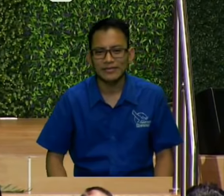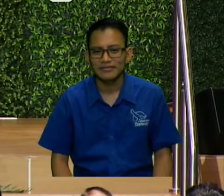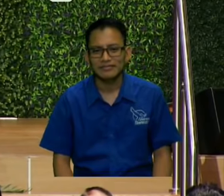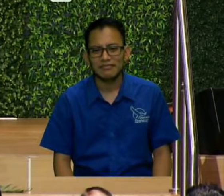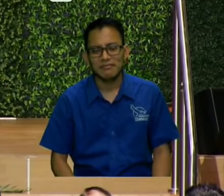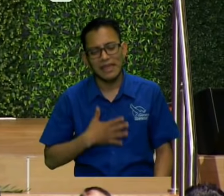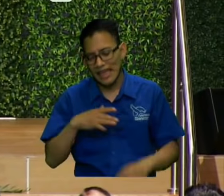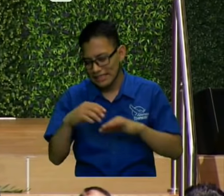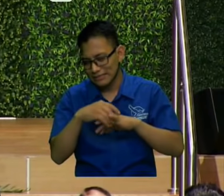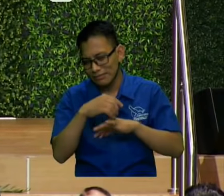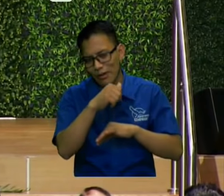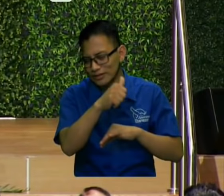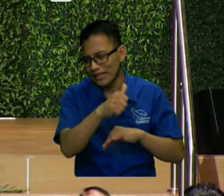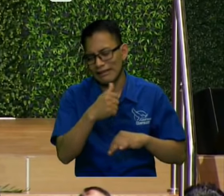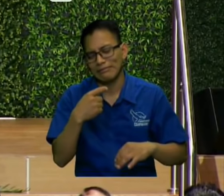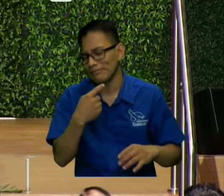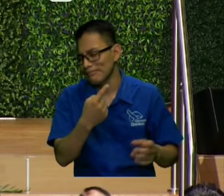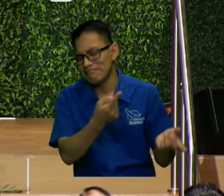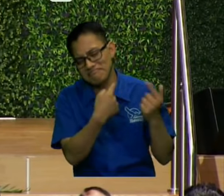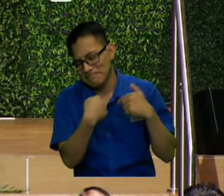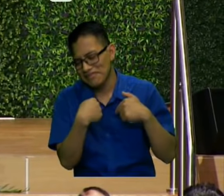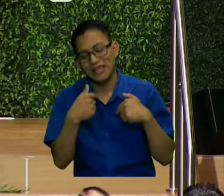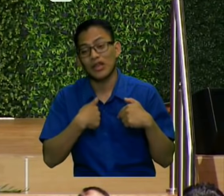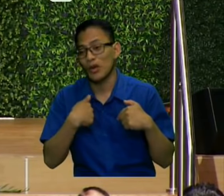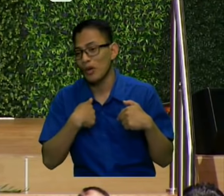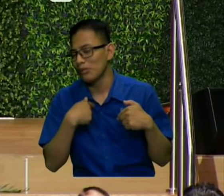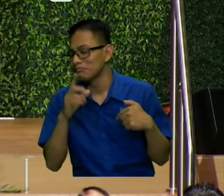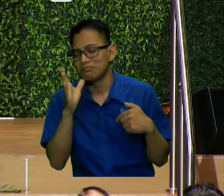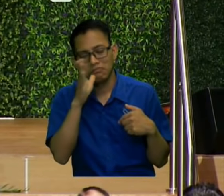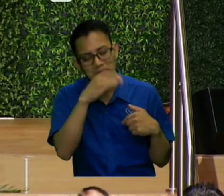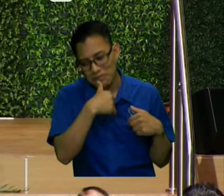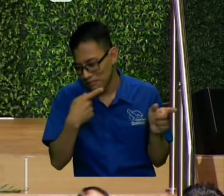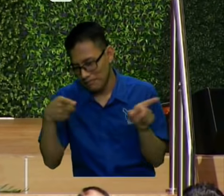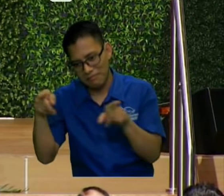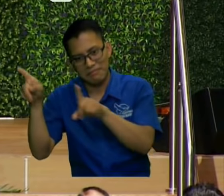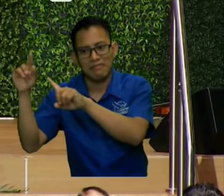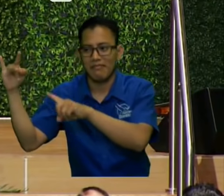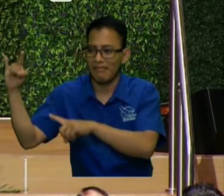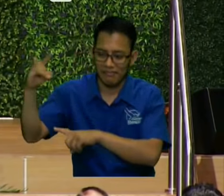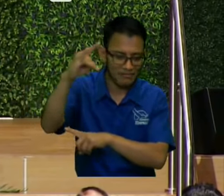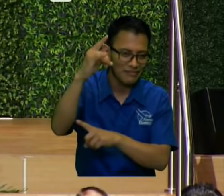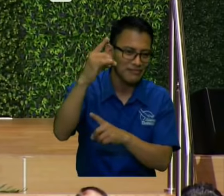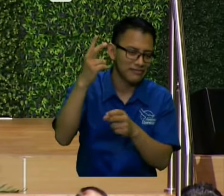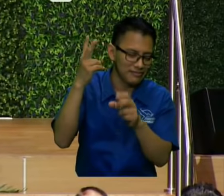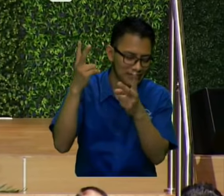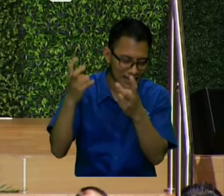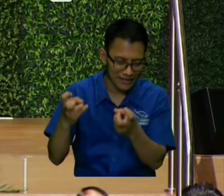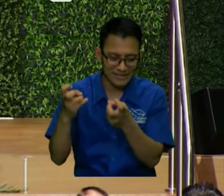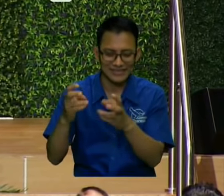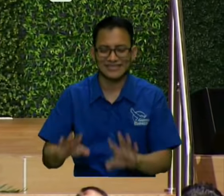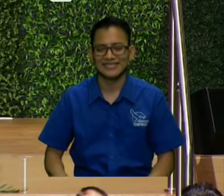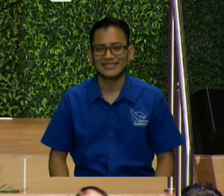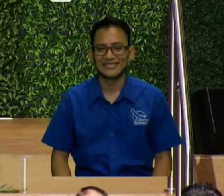ustedes le habían hablado para que hiciera esa